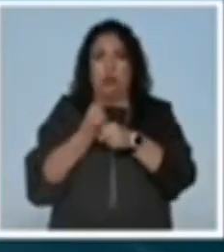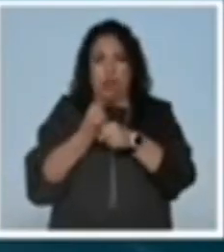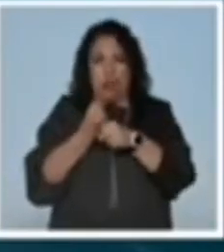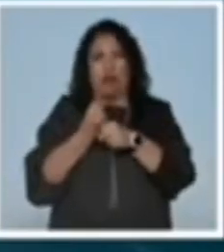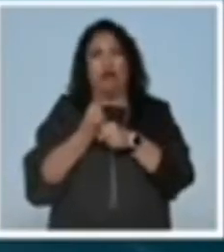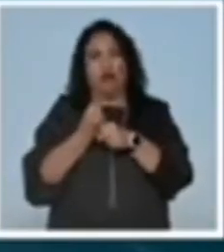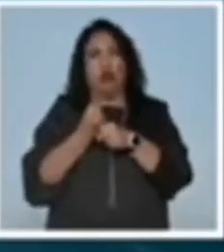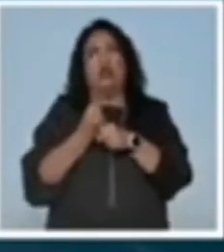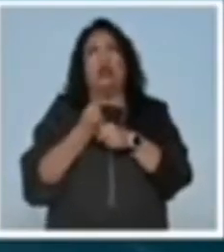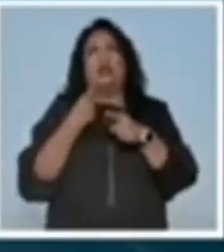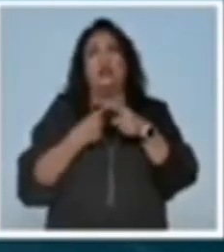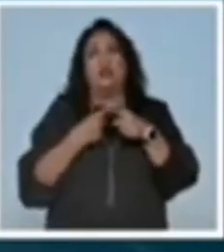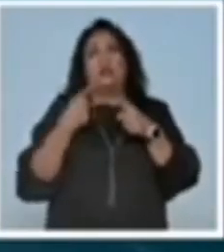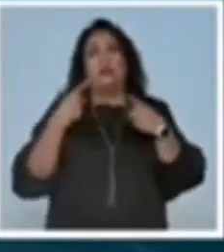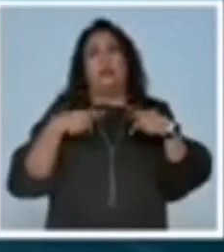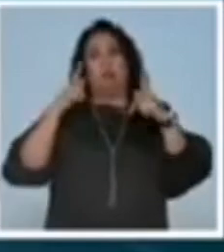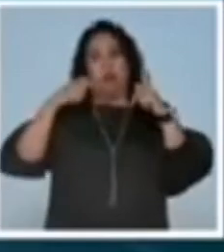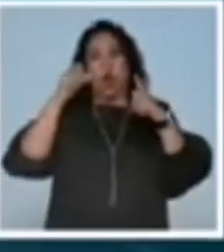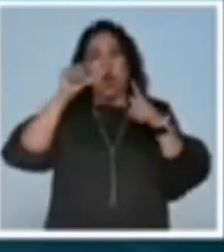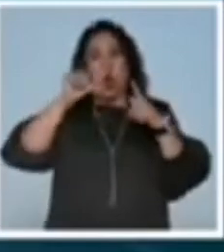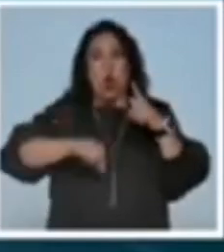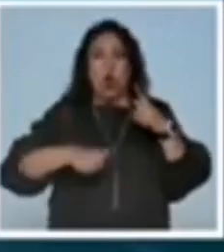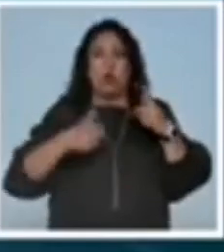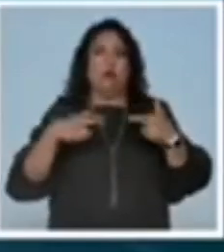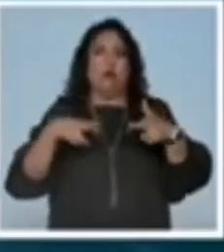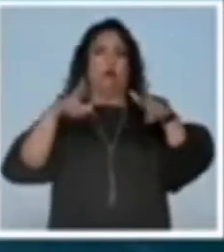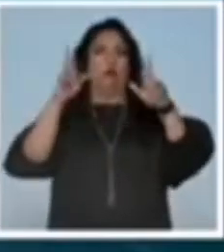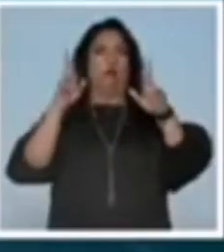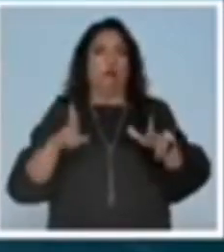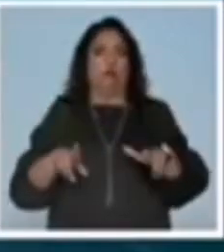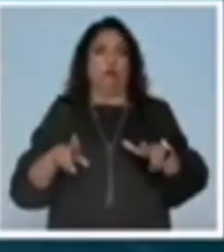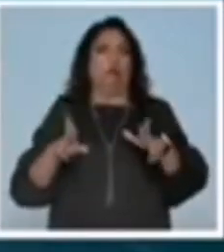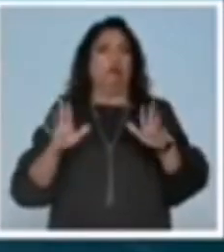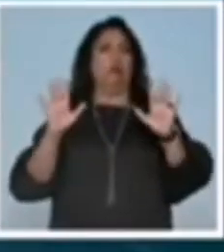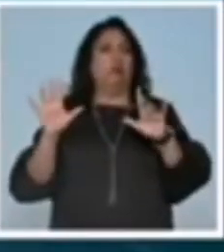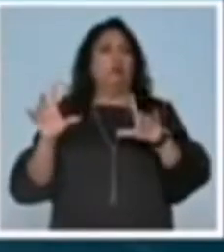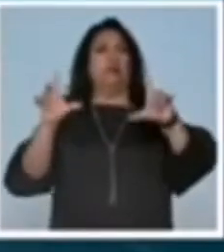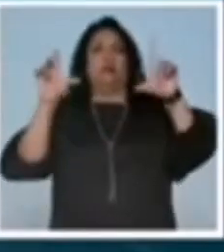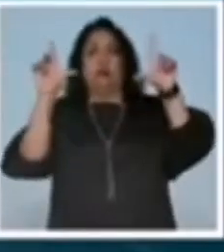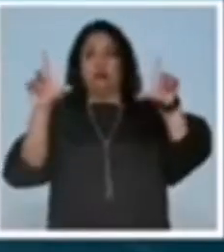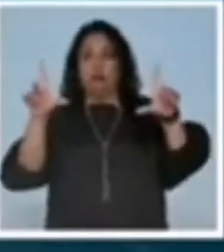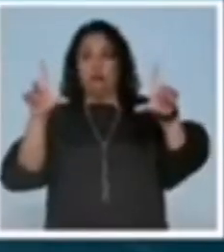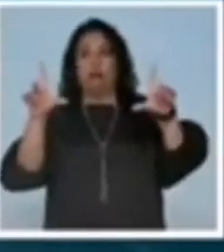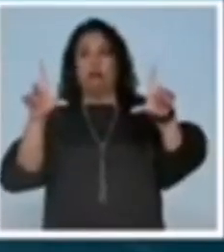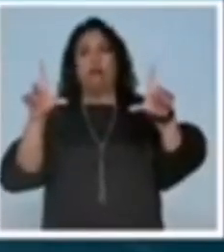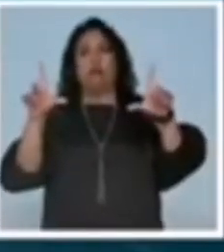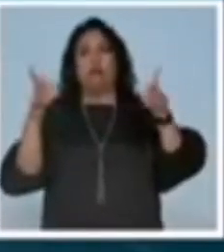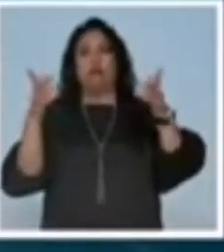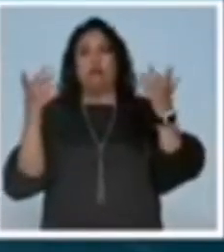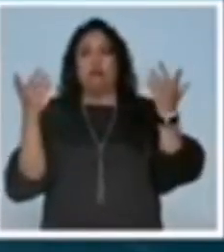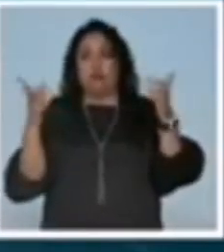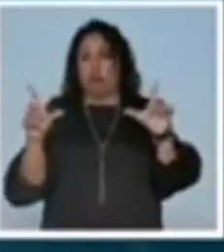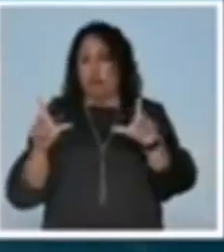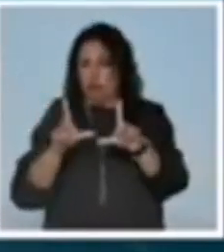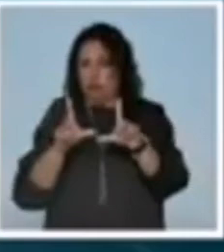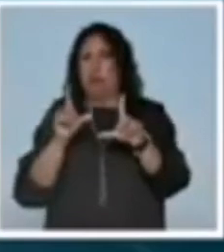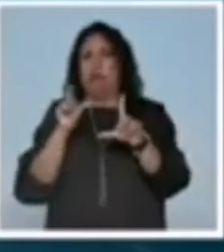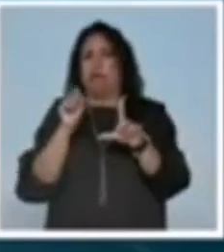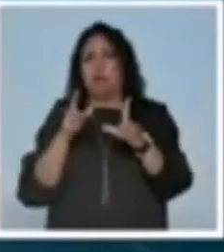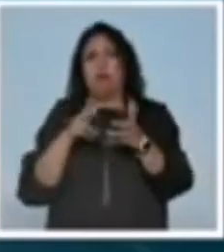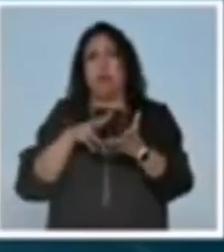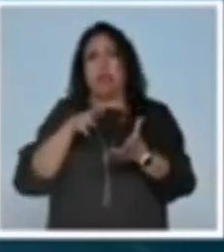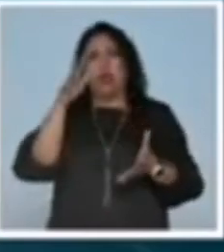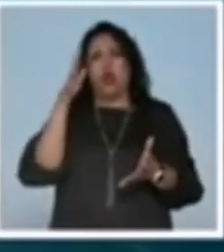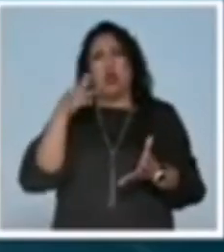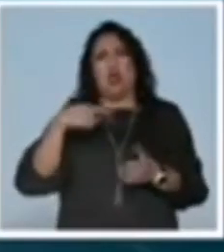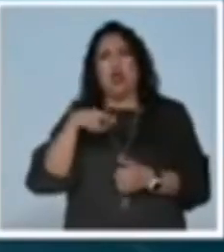que son cineastas que hoy en día nos representan en la pantalla grande y, bueno, la pantalla chica, porque la